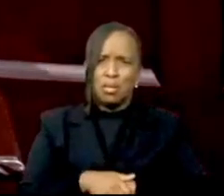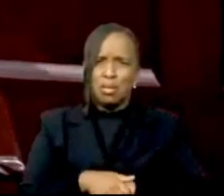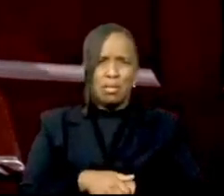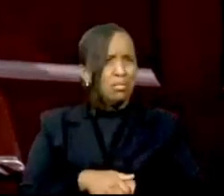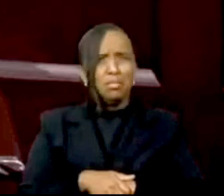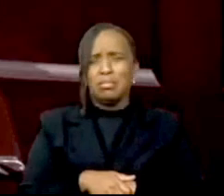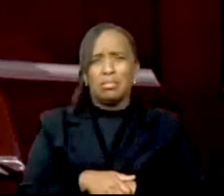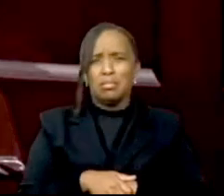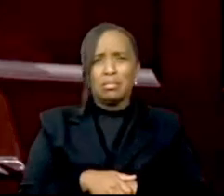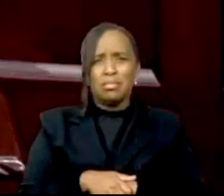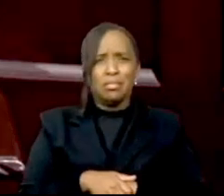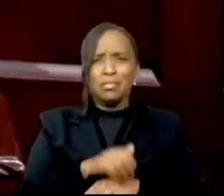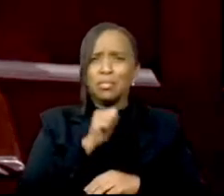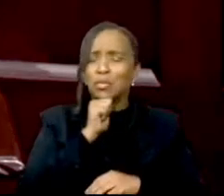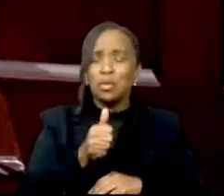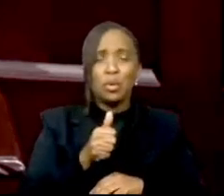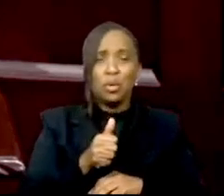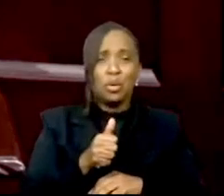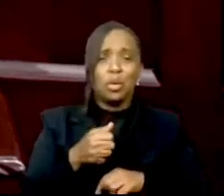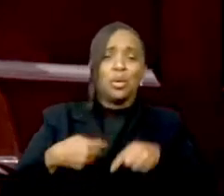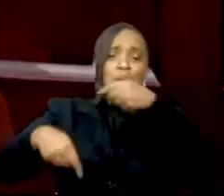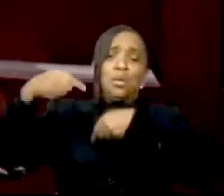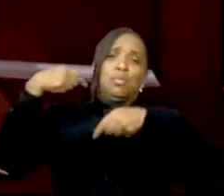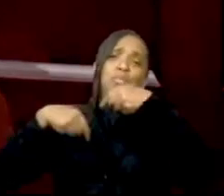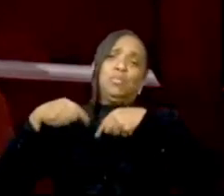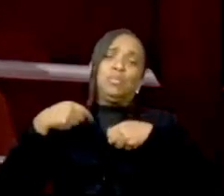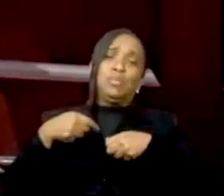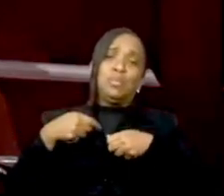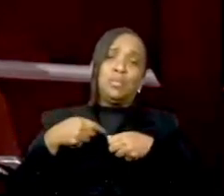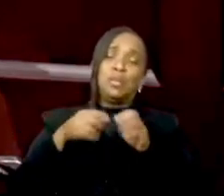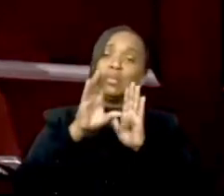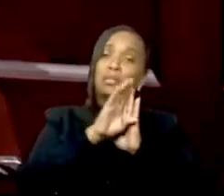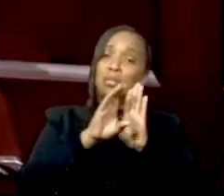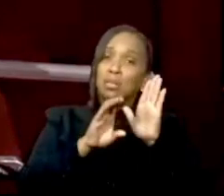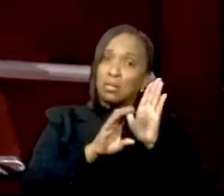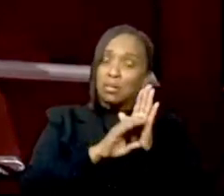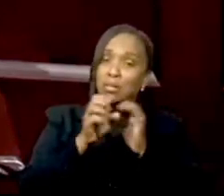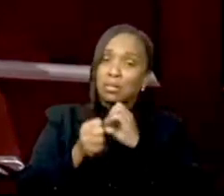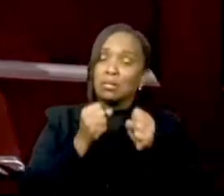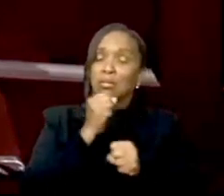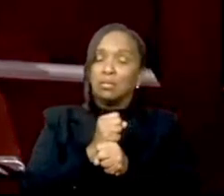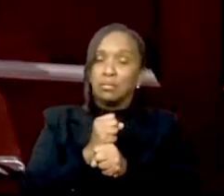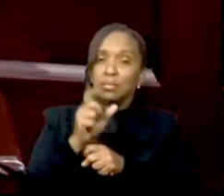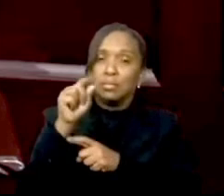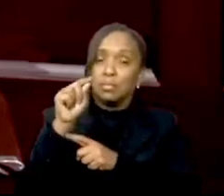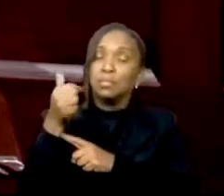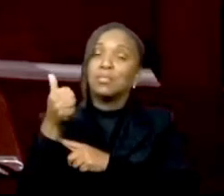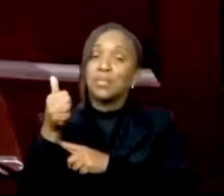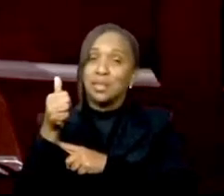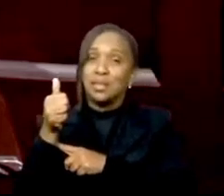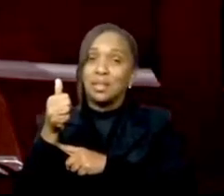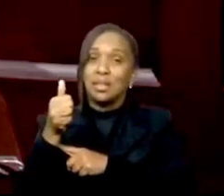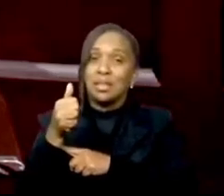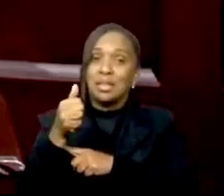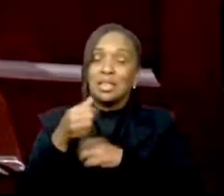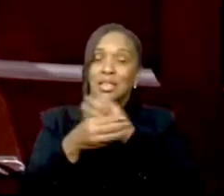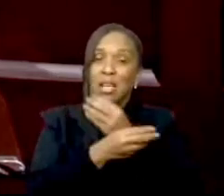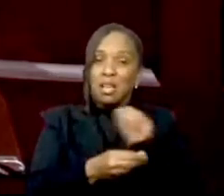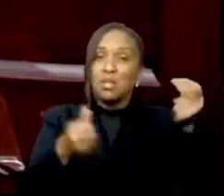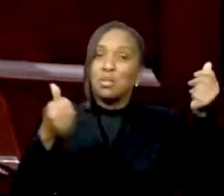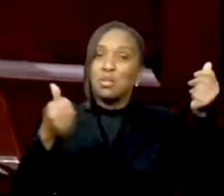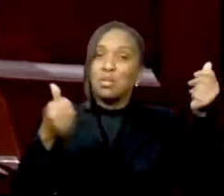2010 eliminó eso. Y entonces ahora venimos de nuevo hacia atrás. Creo que la asamblea ha